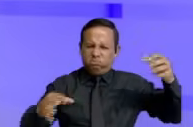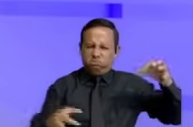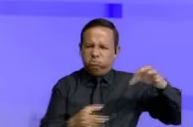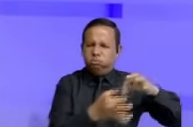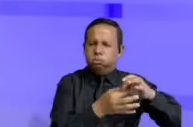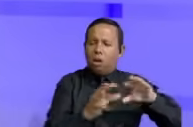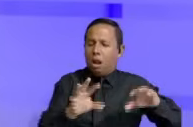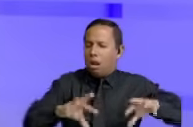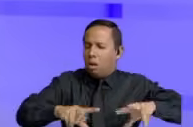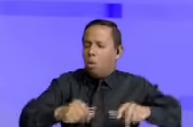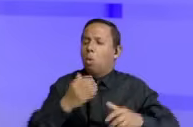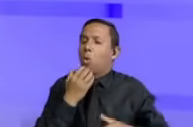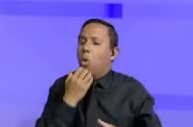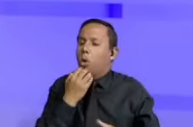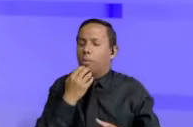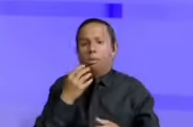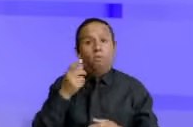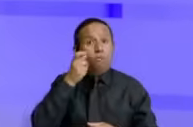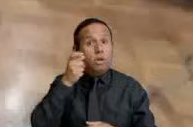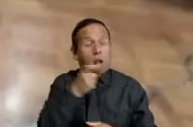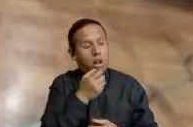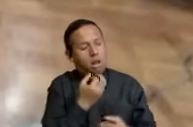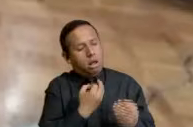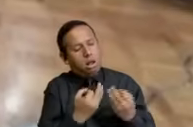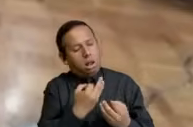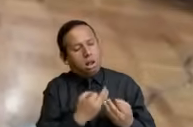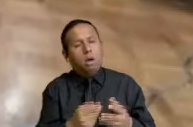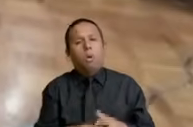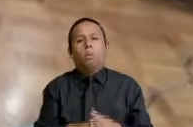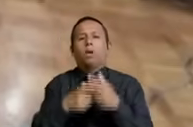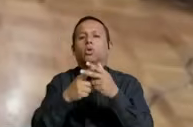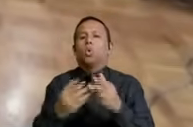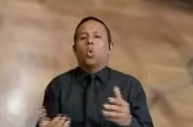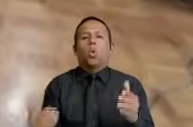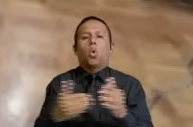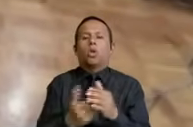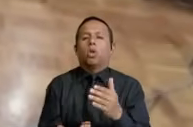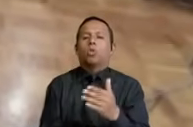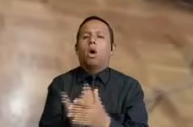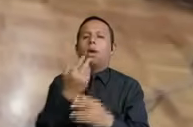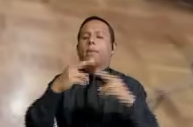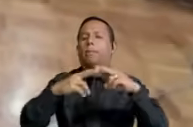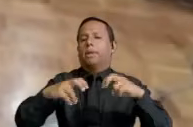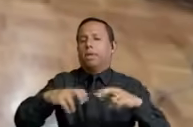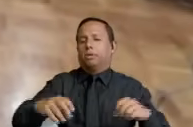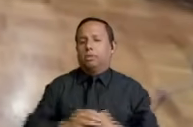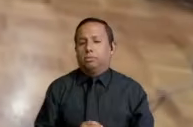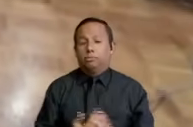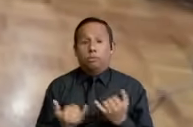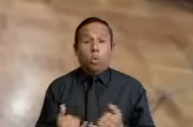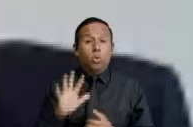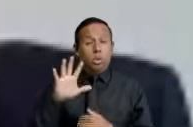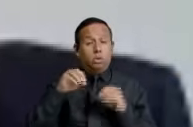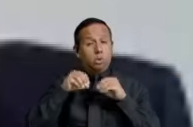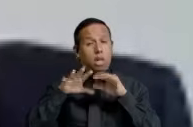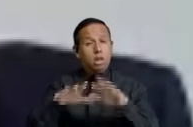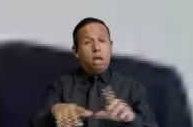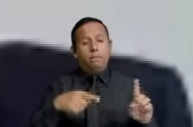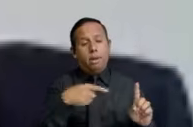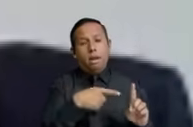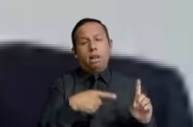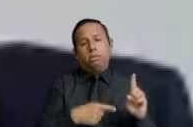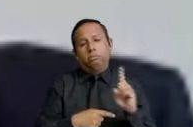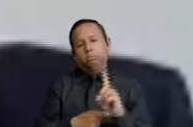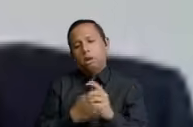nuevas investigaciones este 5 de septiembre se instaló la audiencia de testimonio anticipado de uno de los